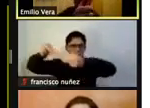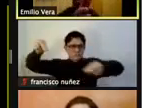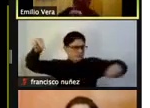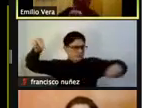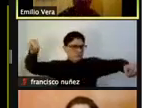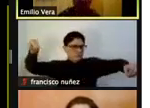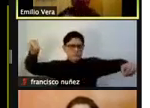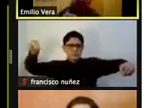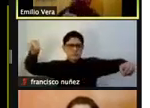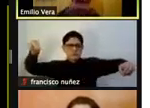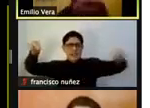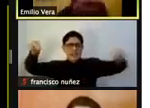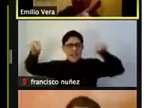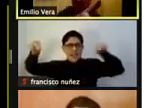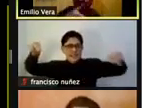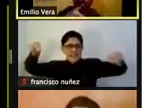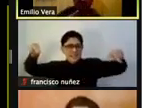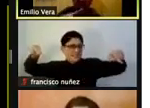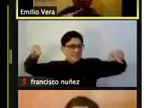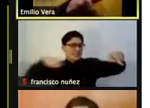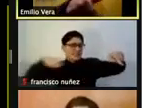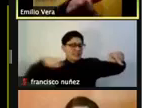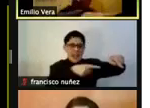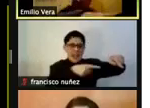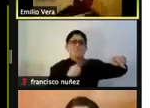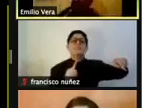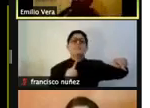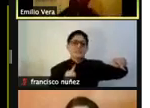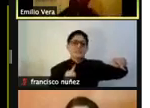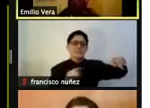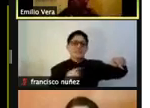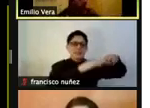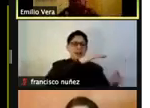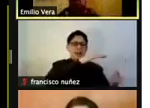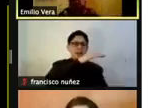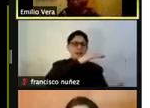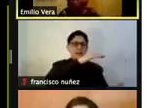hay probablemente debajo de esta línea. Y llega, vaya y la hacen.